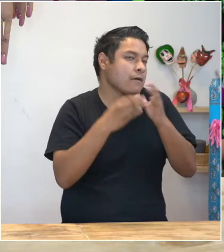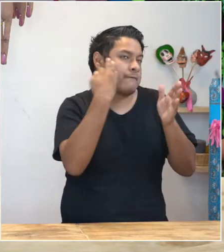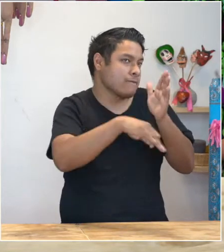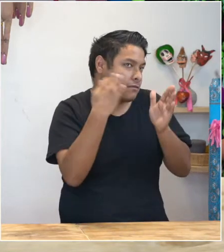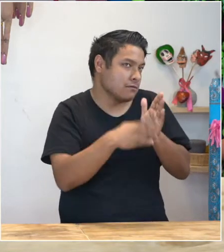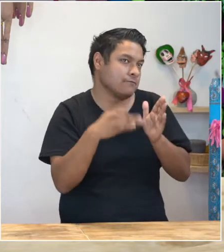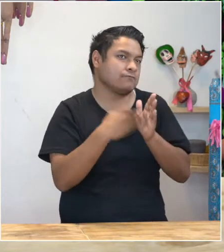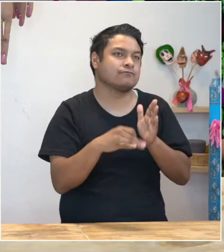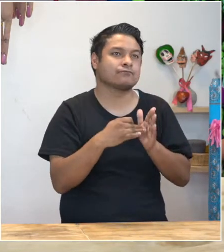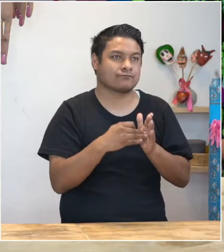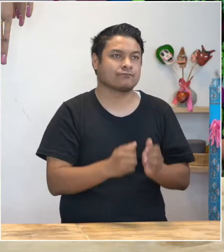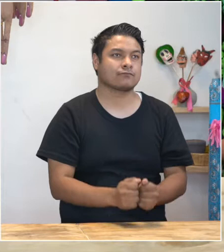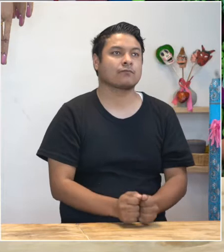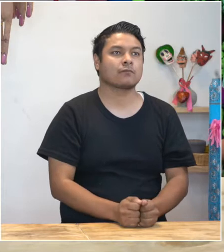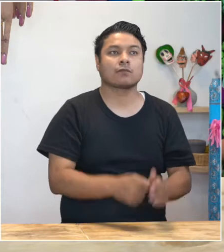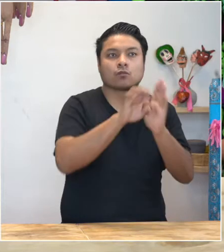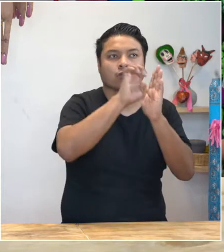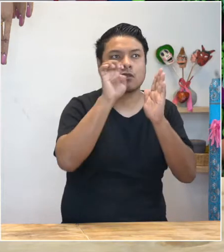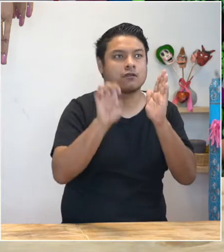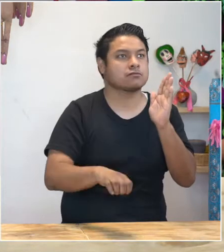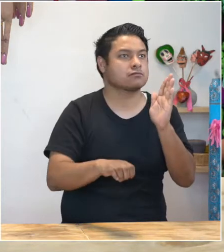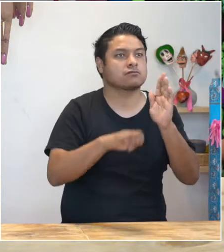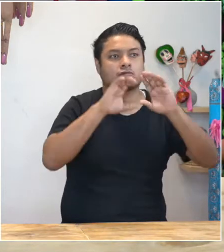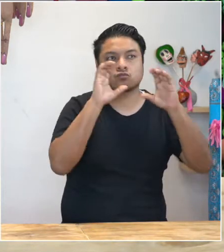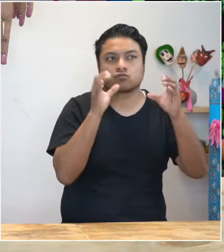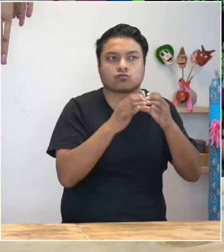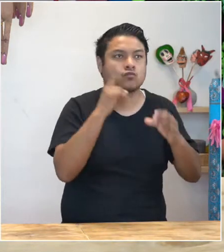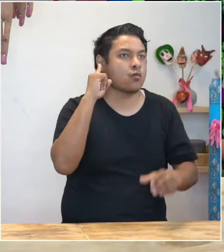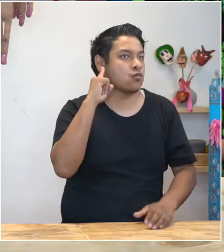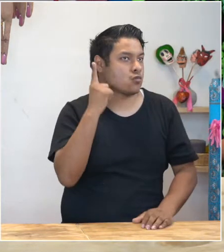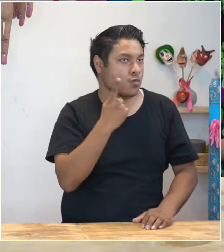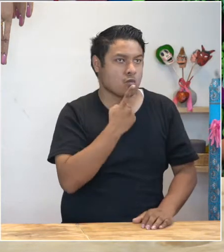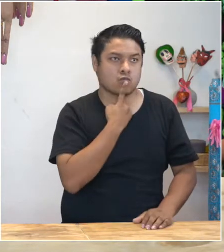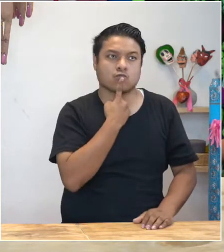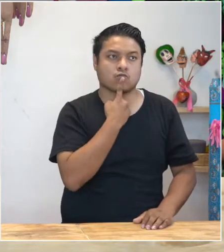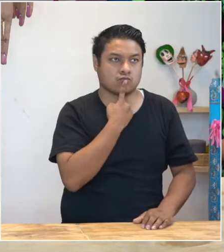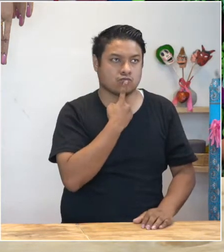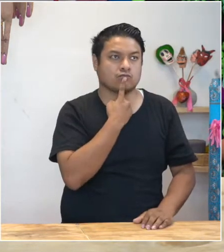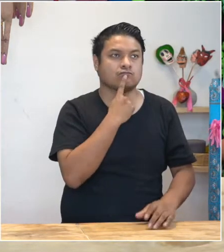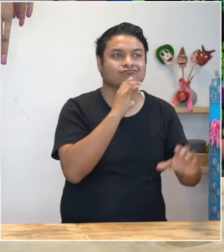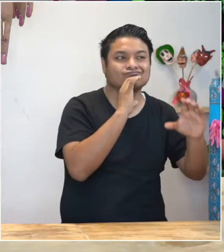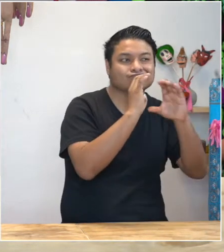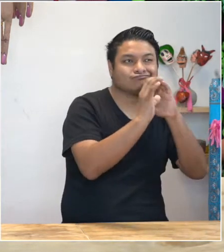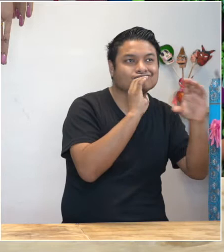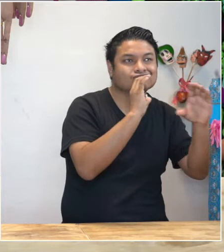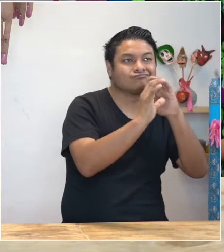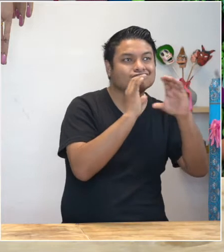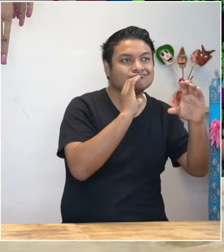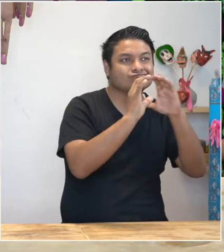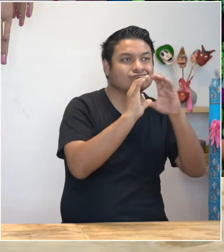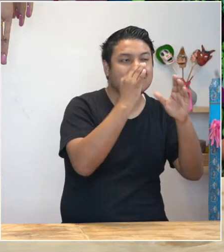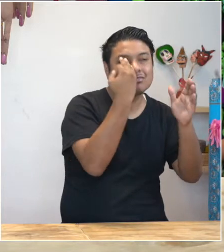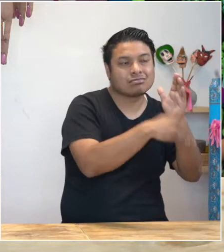la necesidad en la comunicación. Tenemos una población sorda aquí en San Miguel de